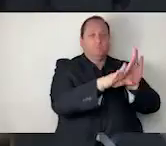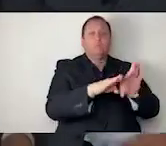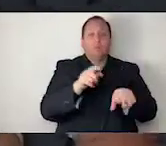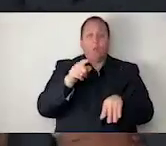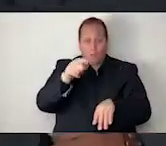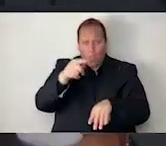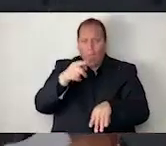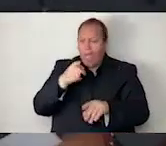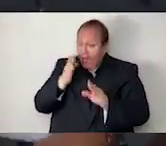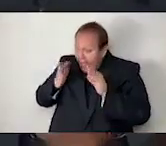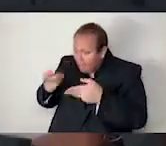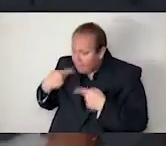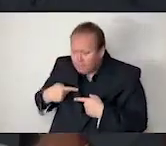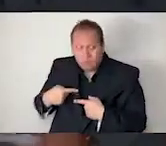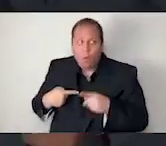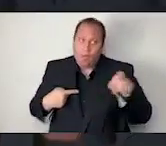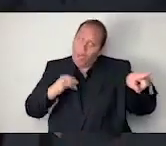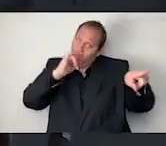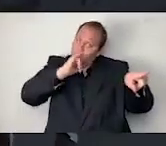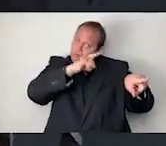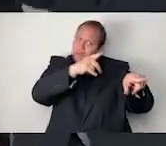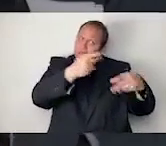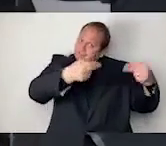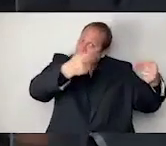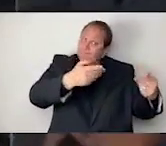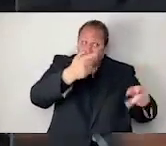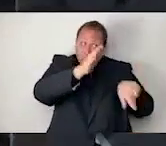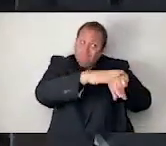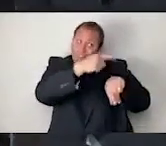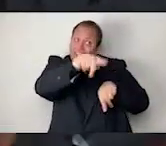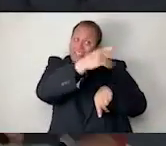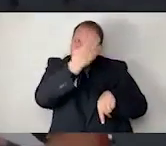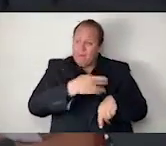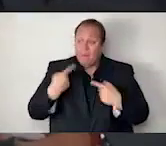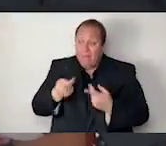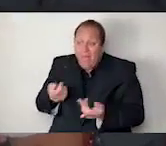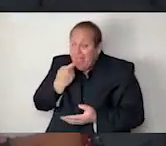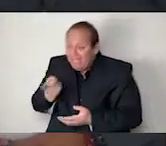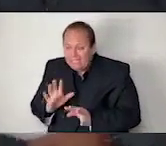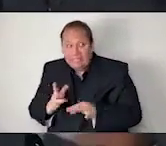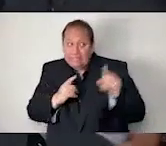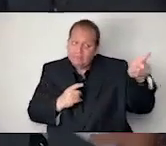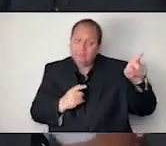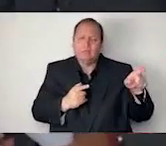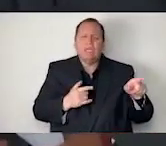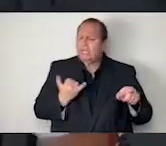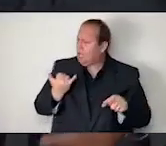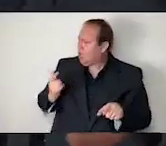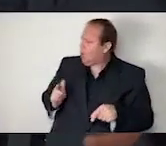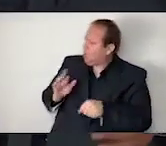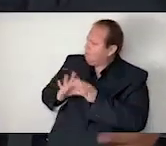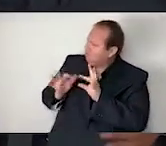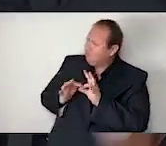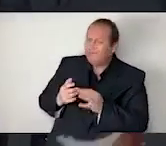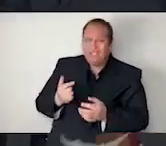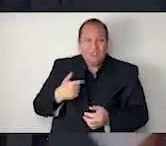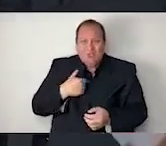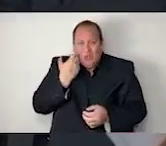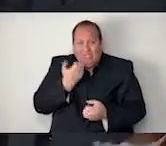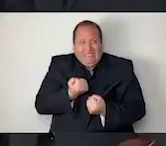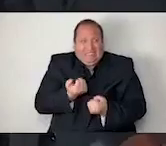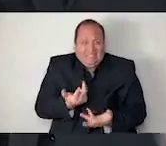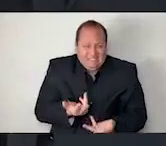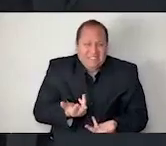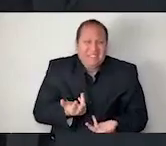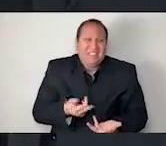ya saben ellos y gobernador pues yo no quisiera expresar lo siguiente pero les está ganando algunos empleadores de actividades no